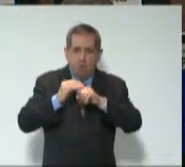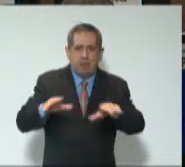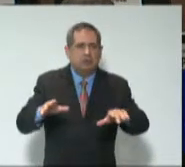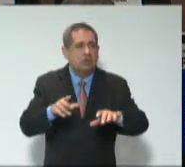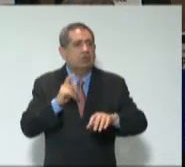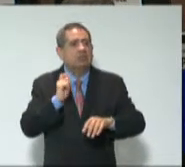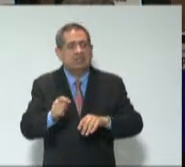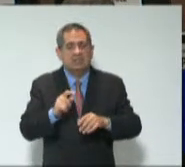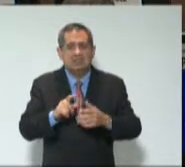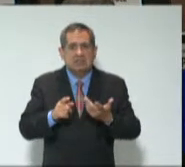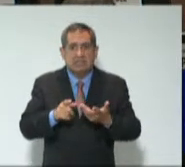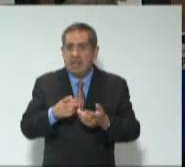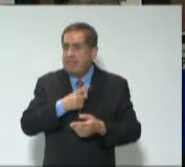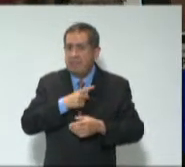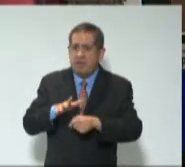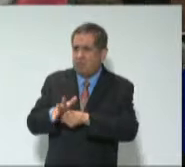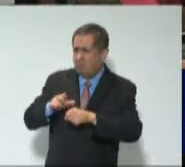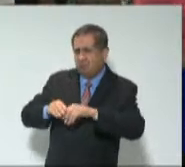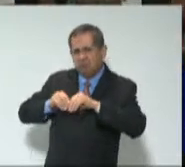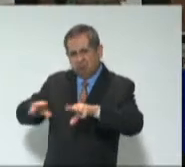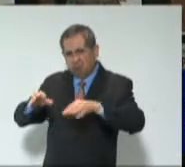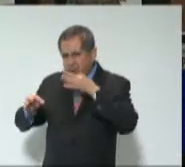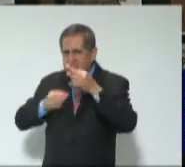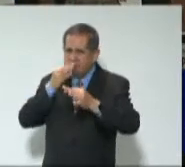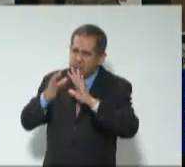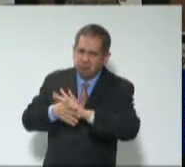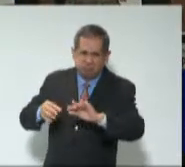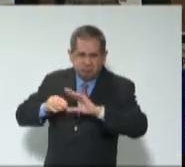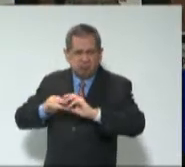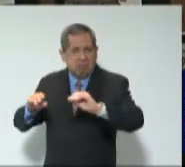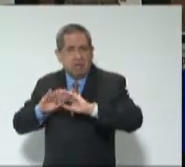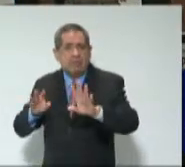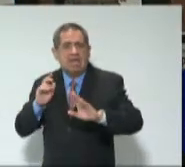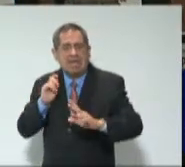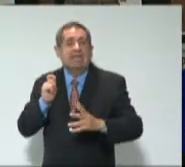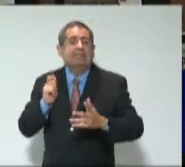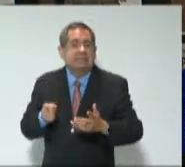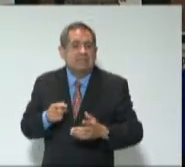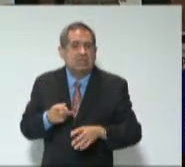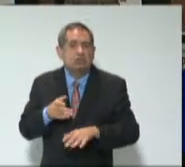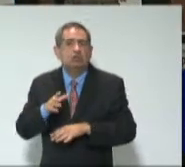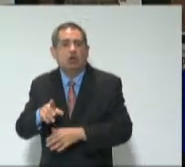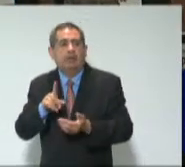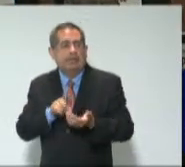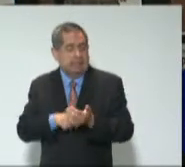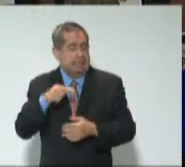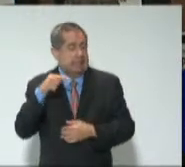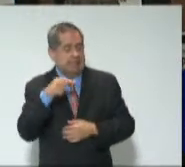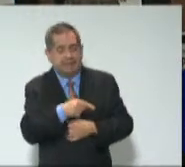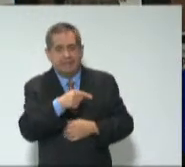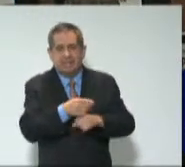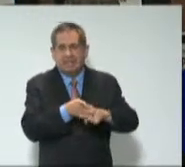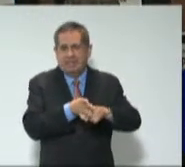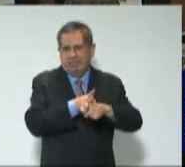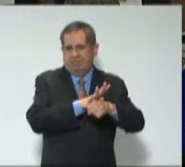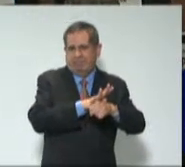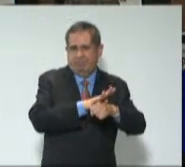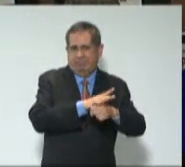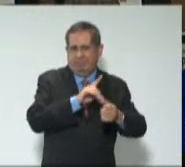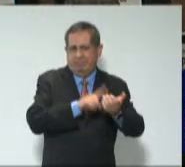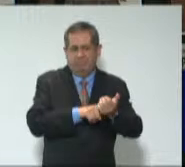información suficiente y de calidad respecto al origen del virus